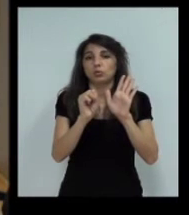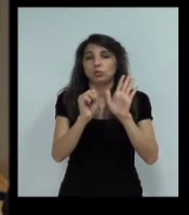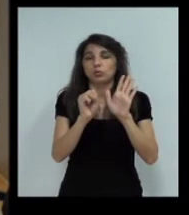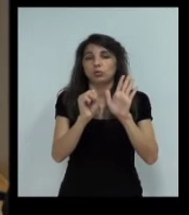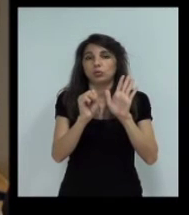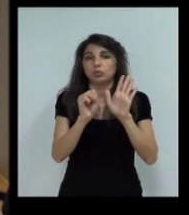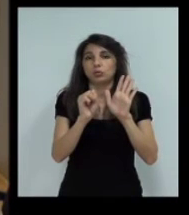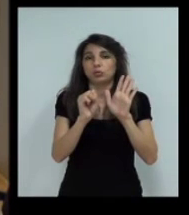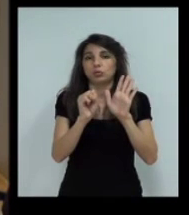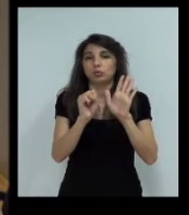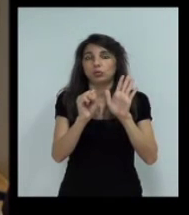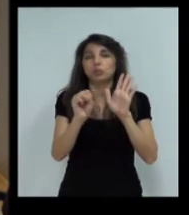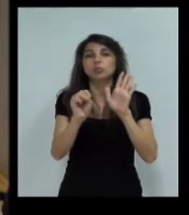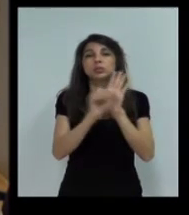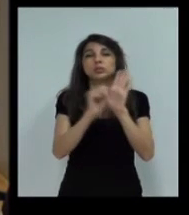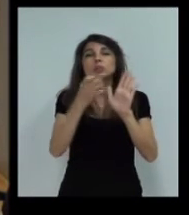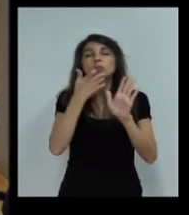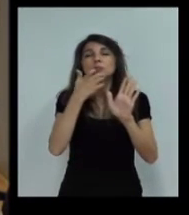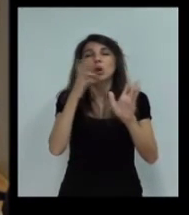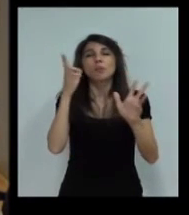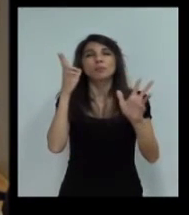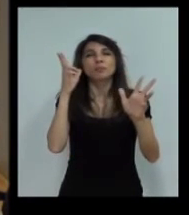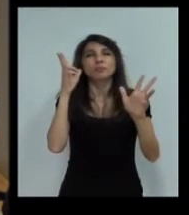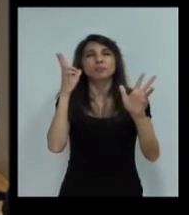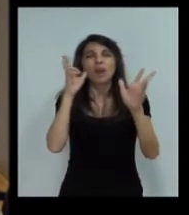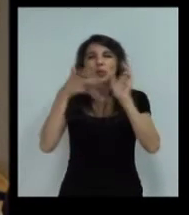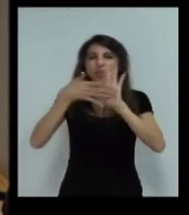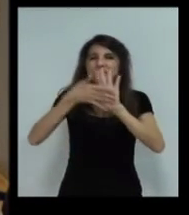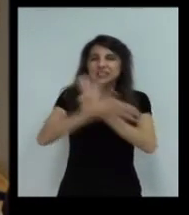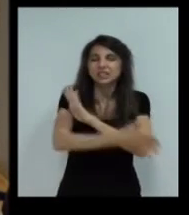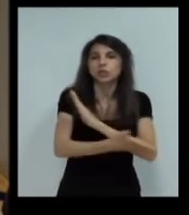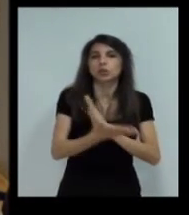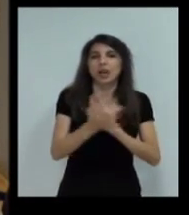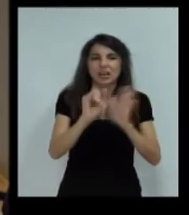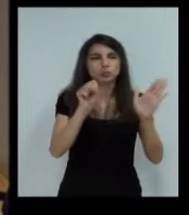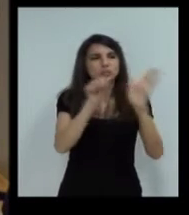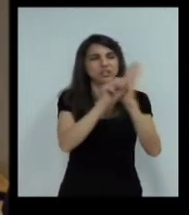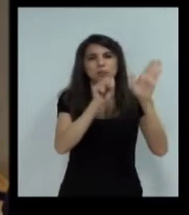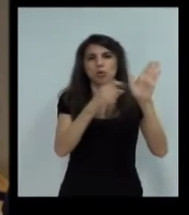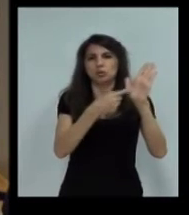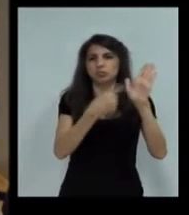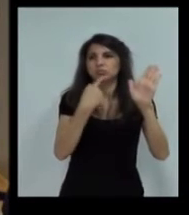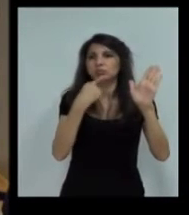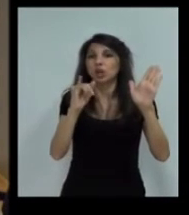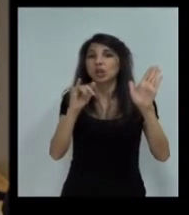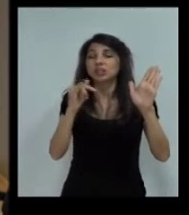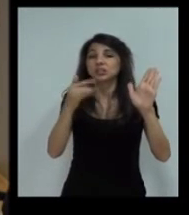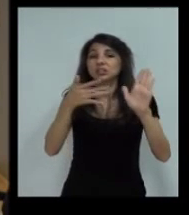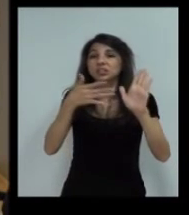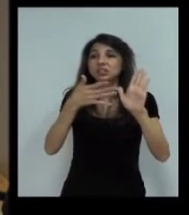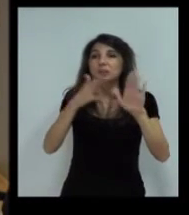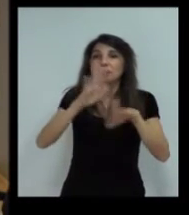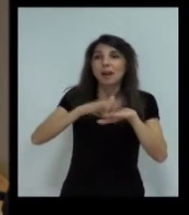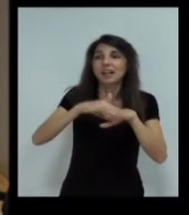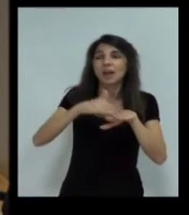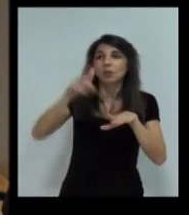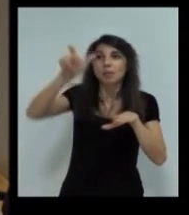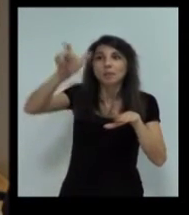a lo mejor audio escrito, algo, pero claro, eso será para que alguien se lo diga a la persona que lo requiere, porque él no lo va a